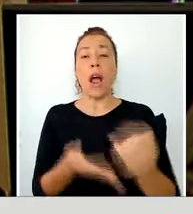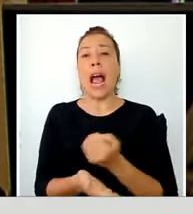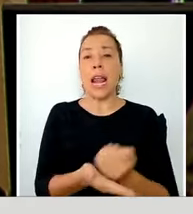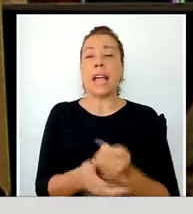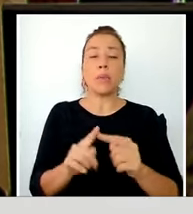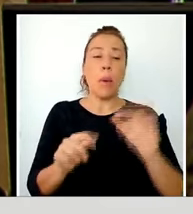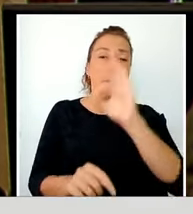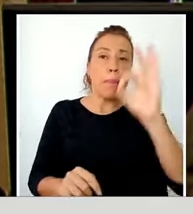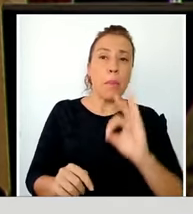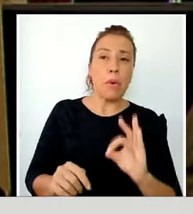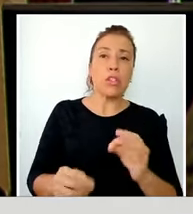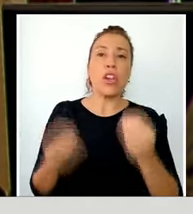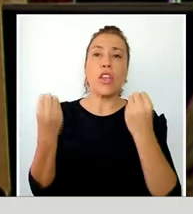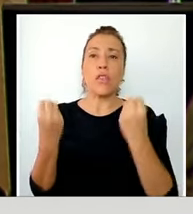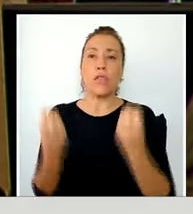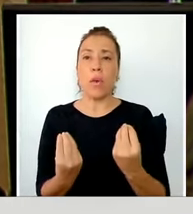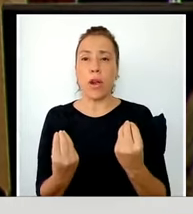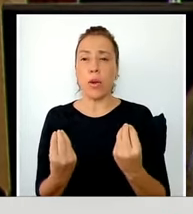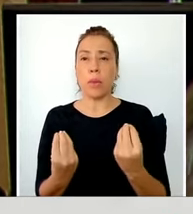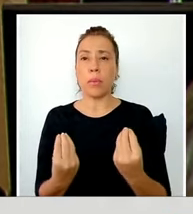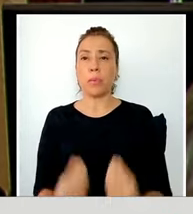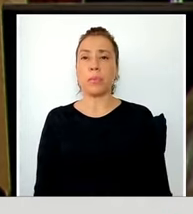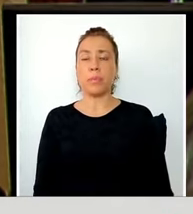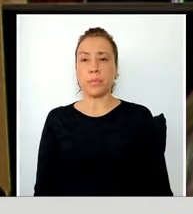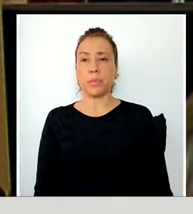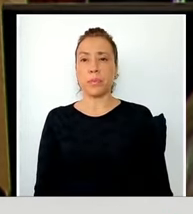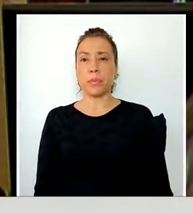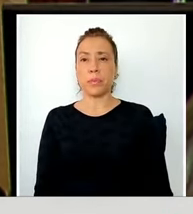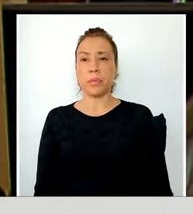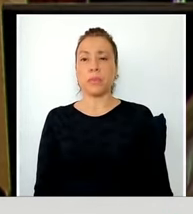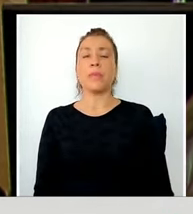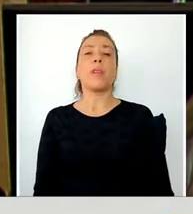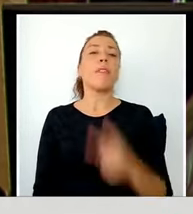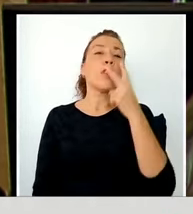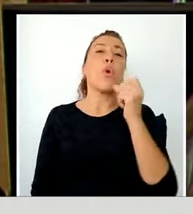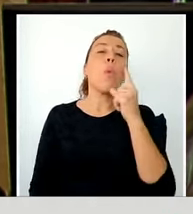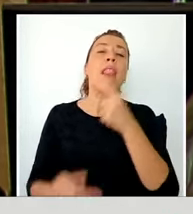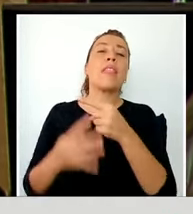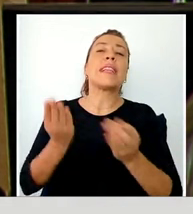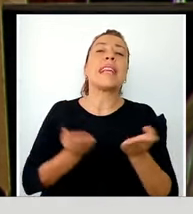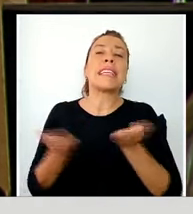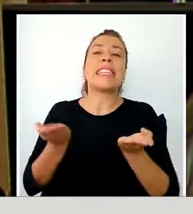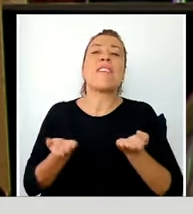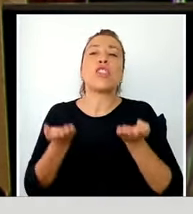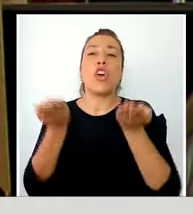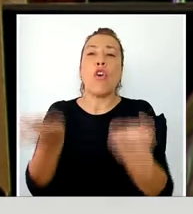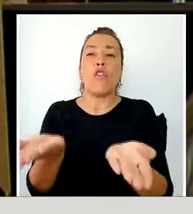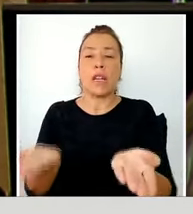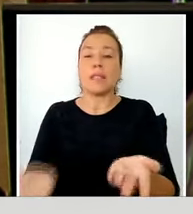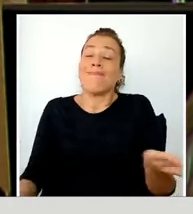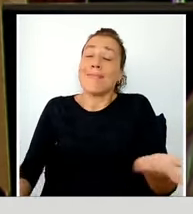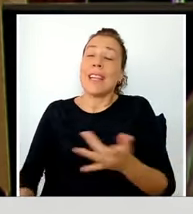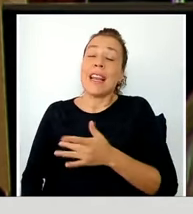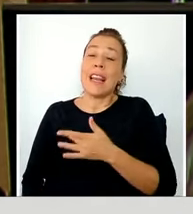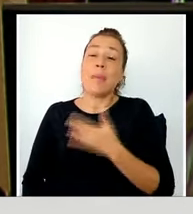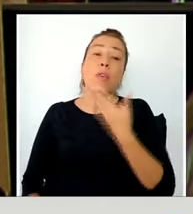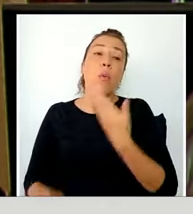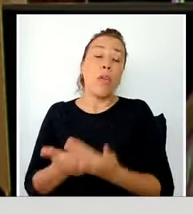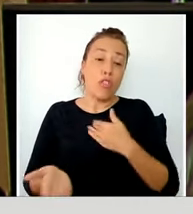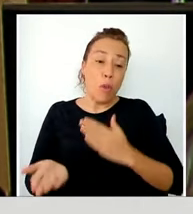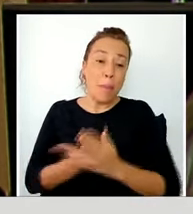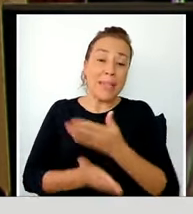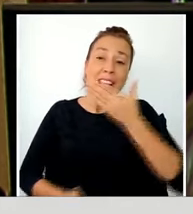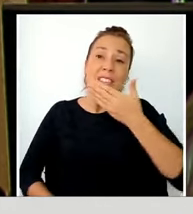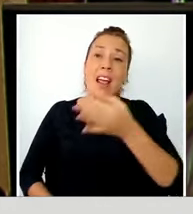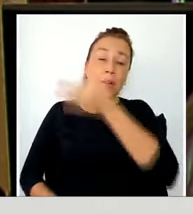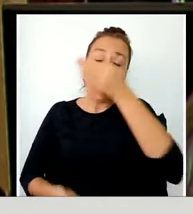adecuado considerando la prestación Lamentablemente como he dicho desde el inicio el lucro que